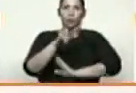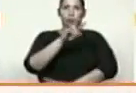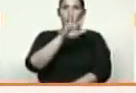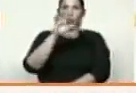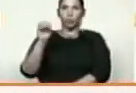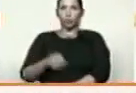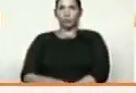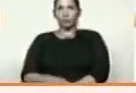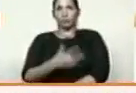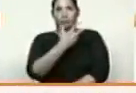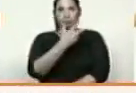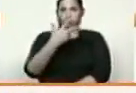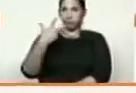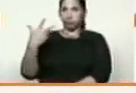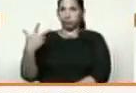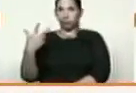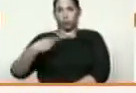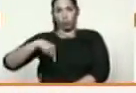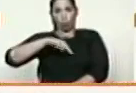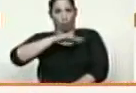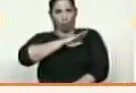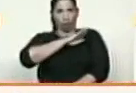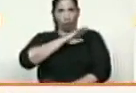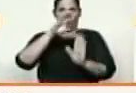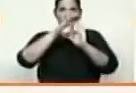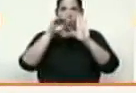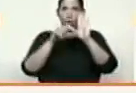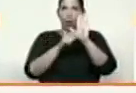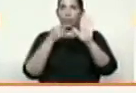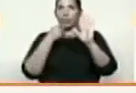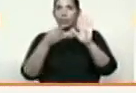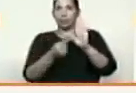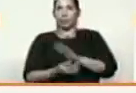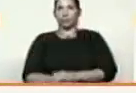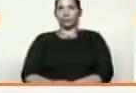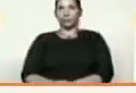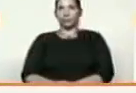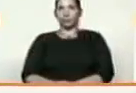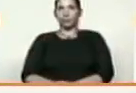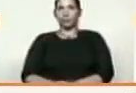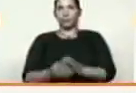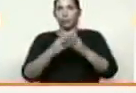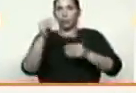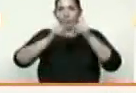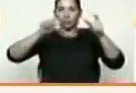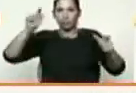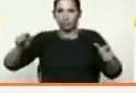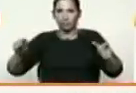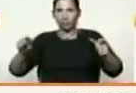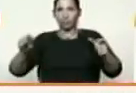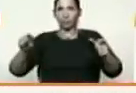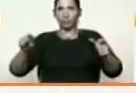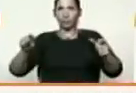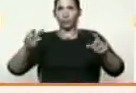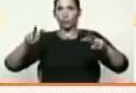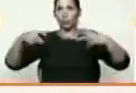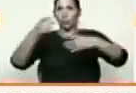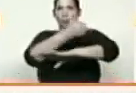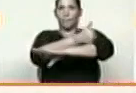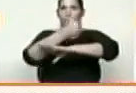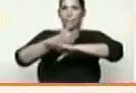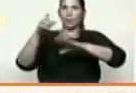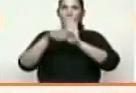El 333 nuestro lo que dice es: todo ciudadano o ciudadana investido no de autoridad está en el deber